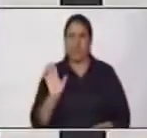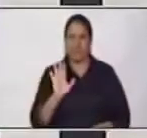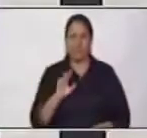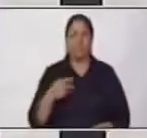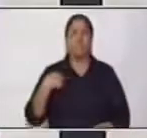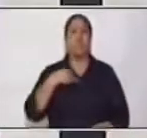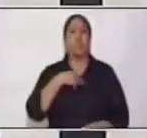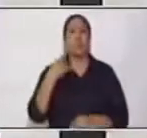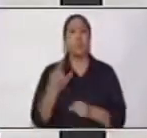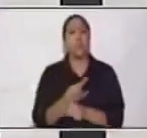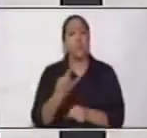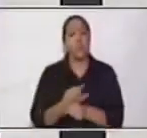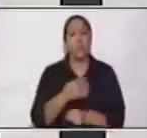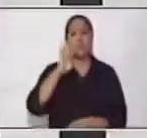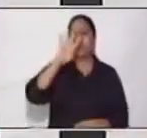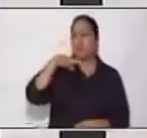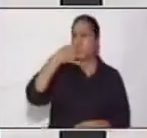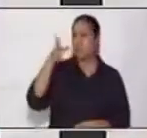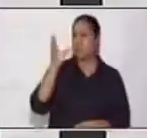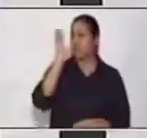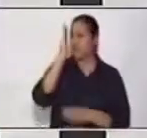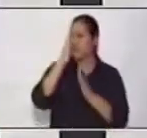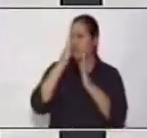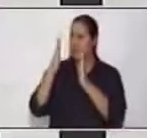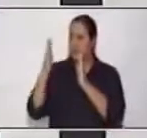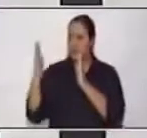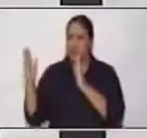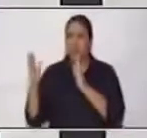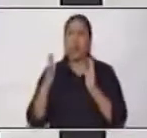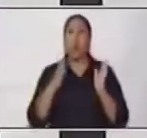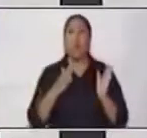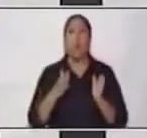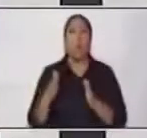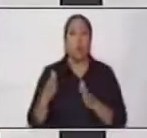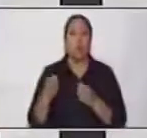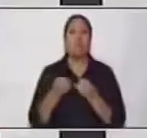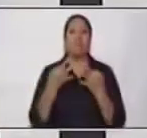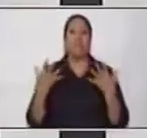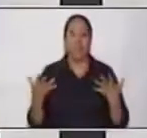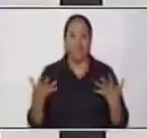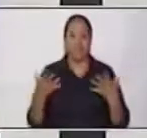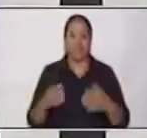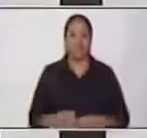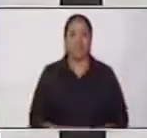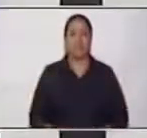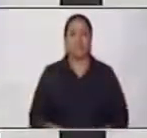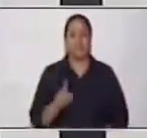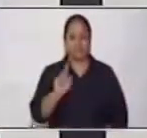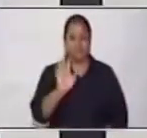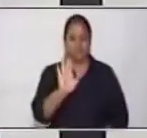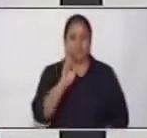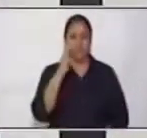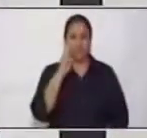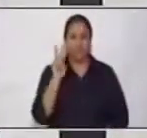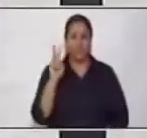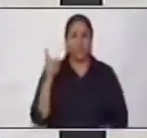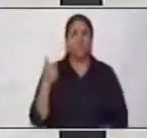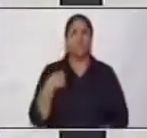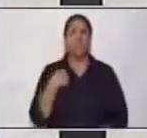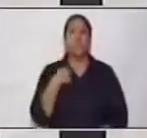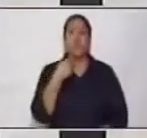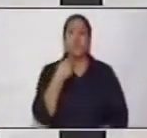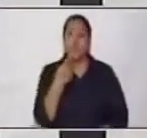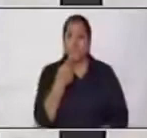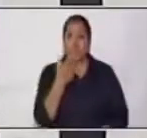una tabla para que nos quede más ordenados nuestros datos. Veamos, cuando yo dije que mi valor